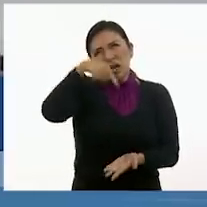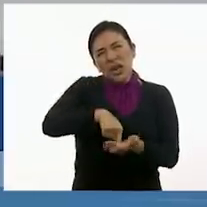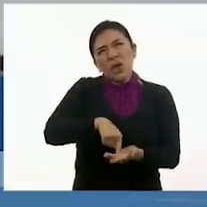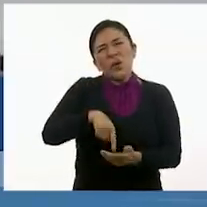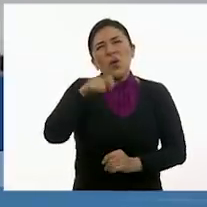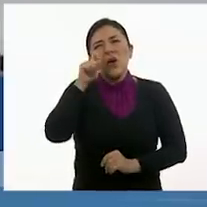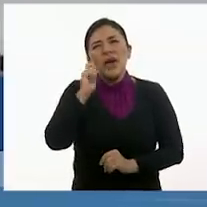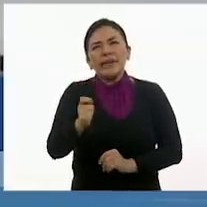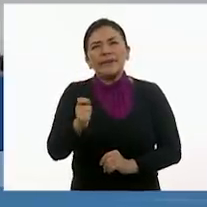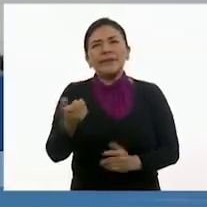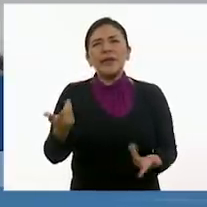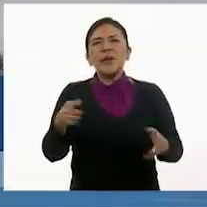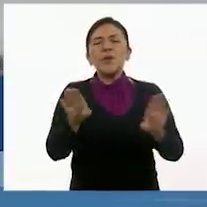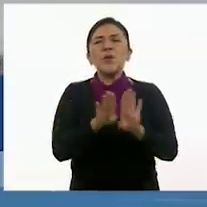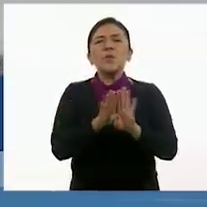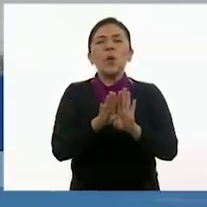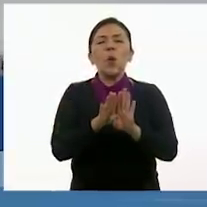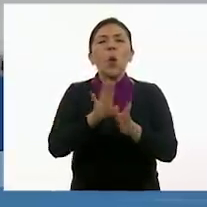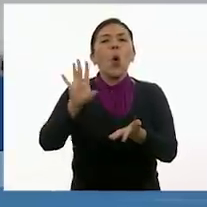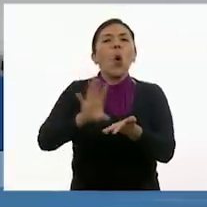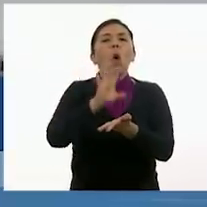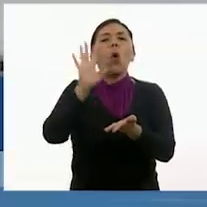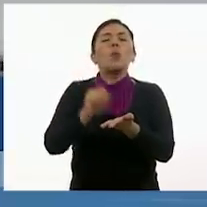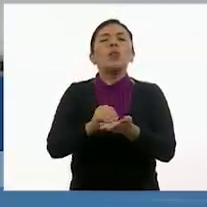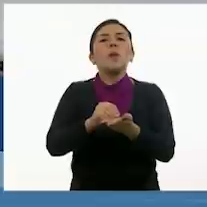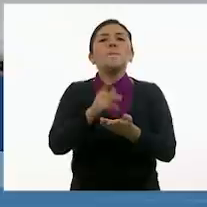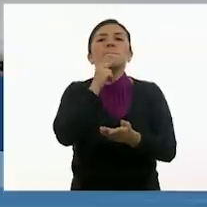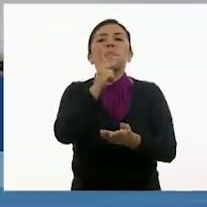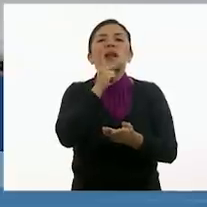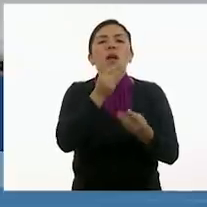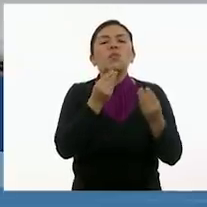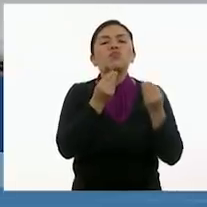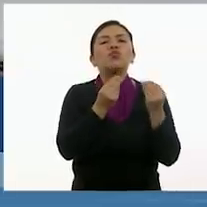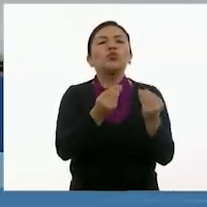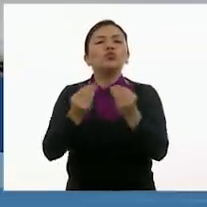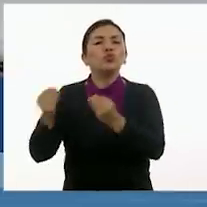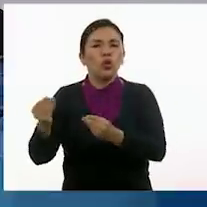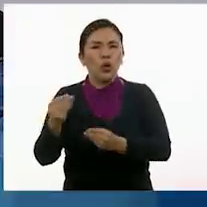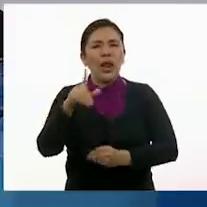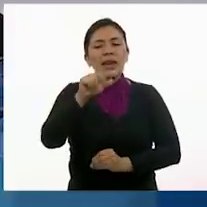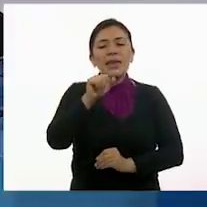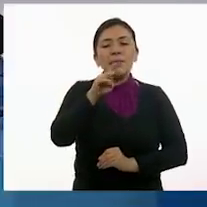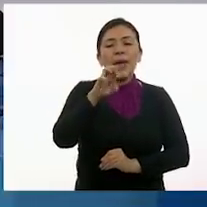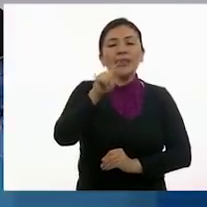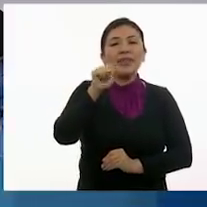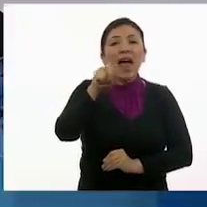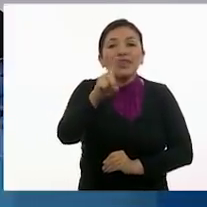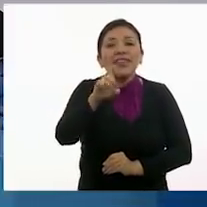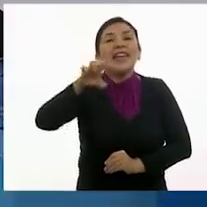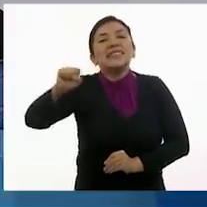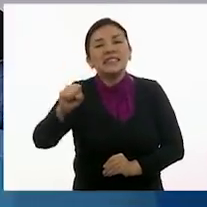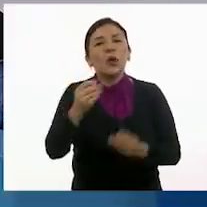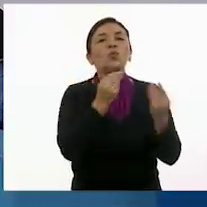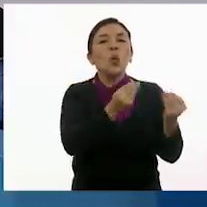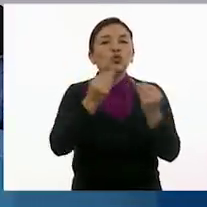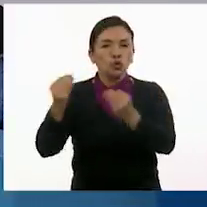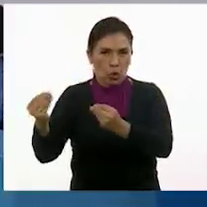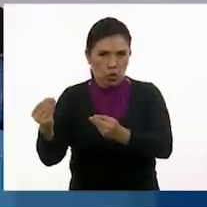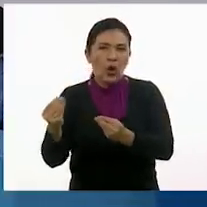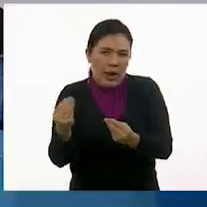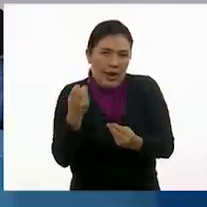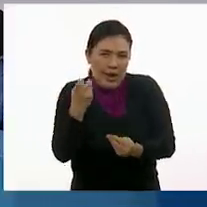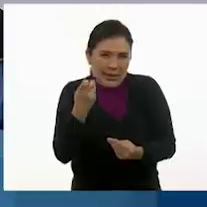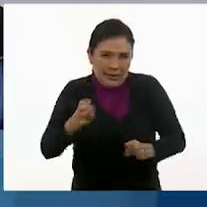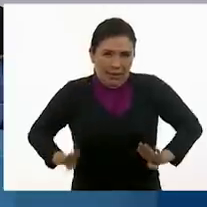ser el plural de libertad. Ajá, como lo decía María, el plural es libertades y